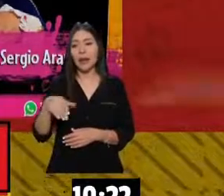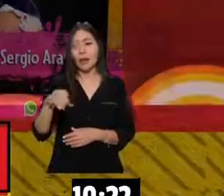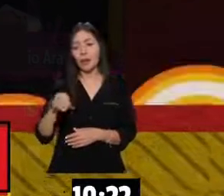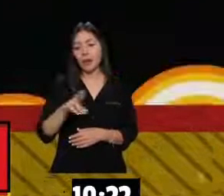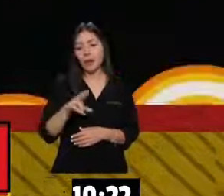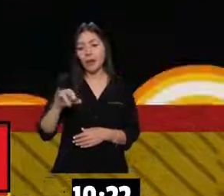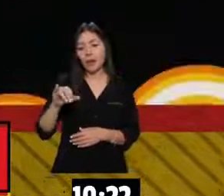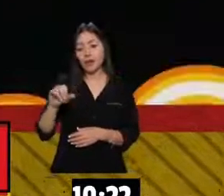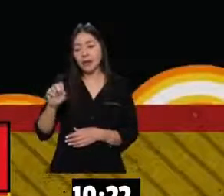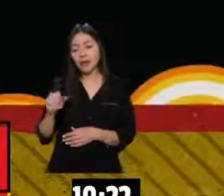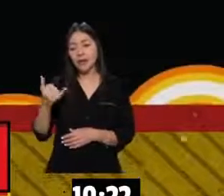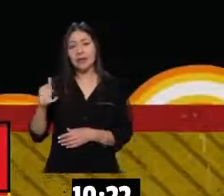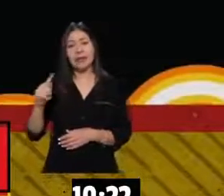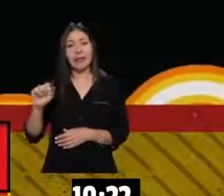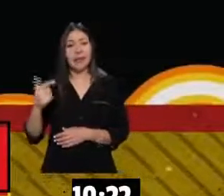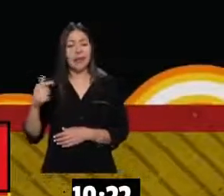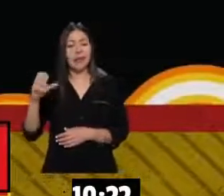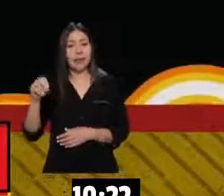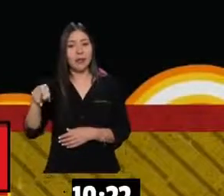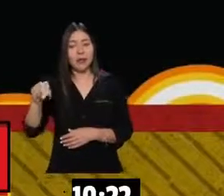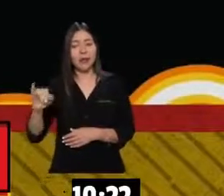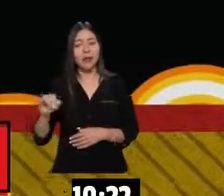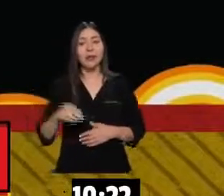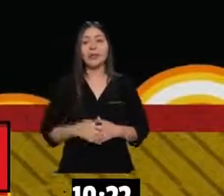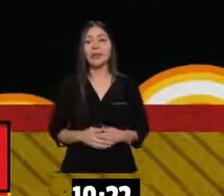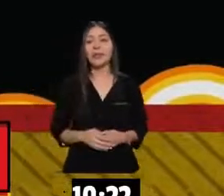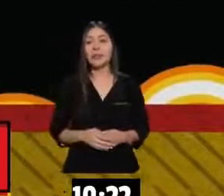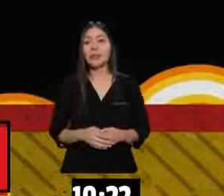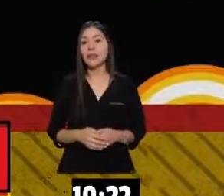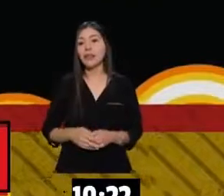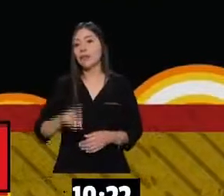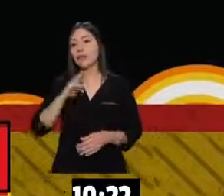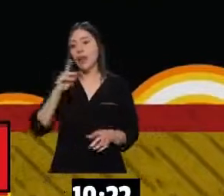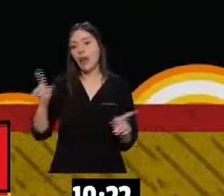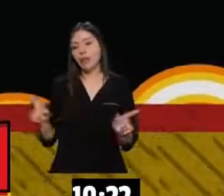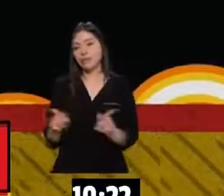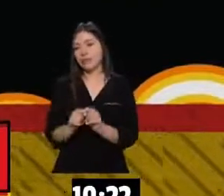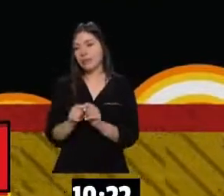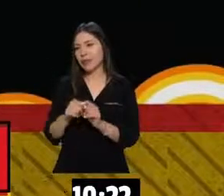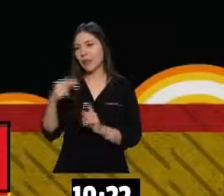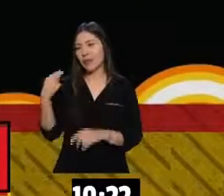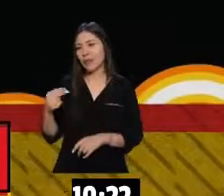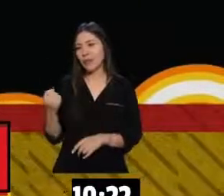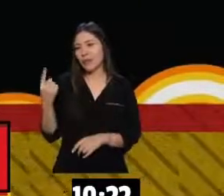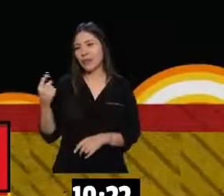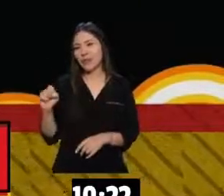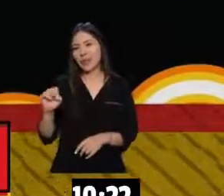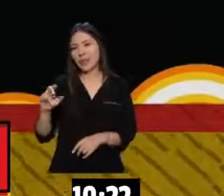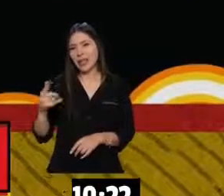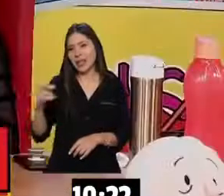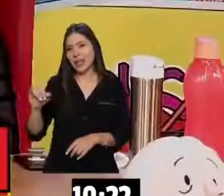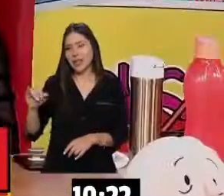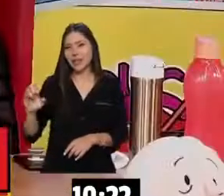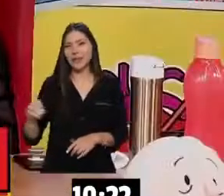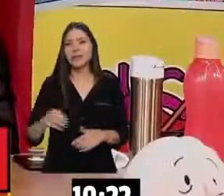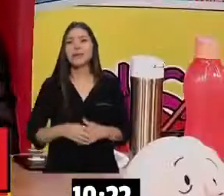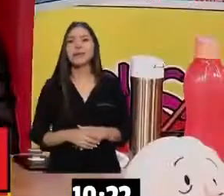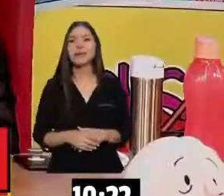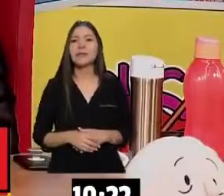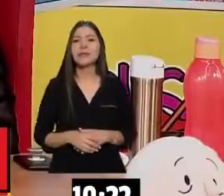Pavón. Entonces... Sí. Qué bueno que lo dejamos en Sergio. Sí, mejor le decimos no, Sergio. Si no, olvídenlo. Oiga,